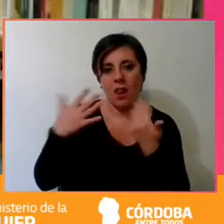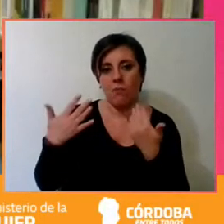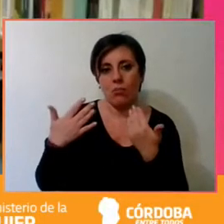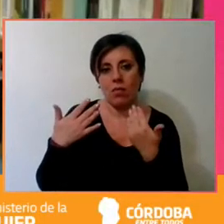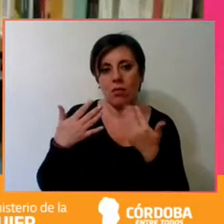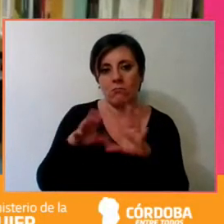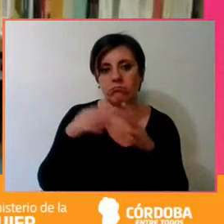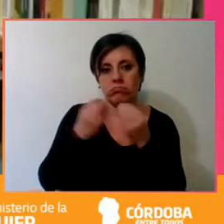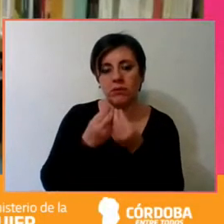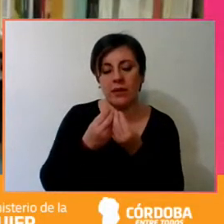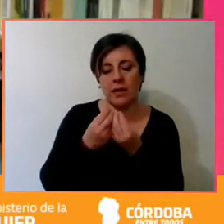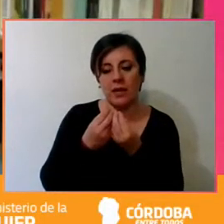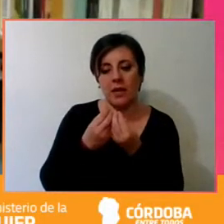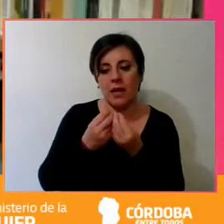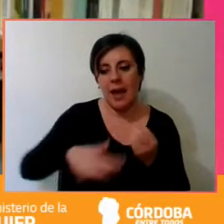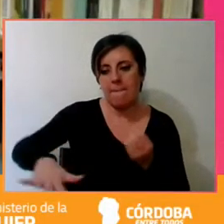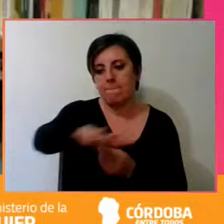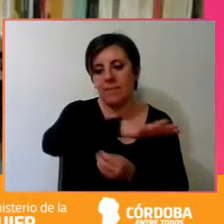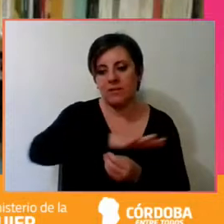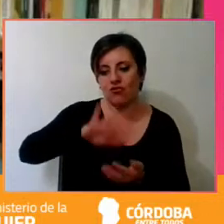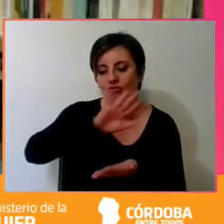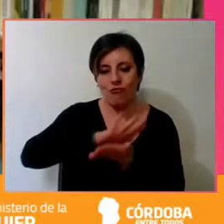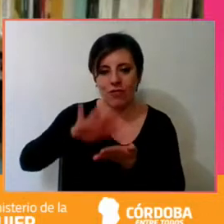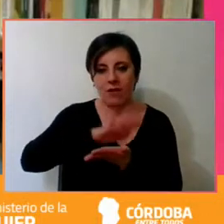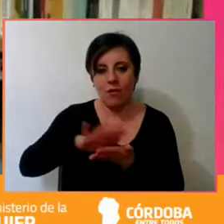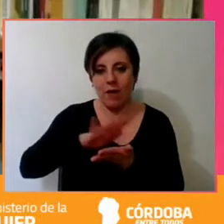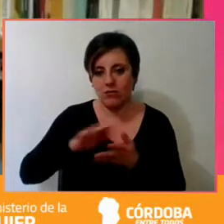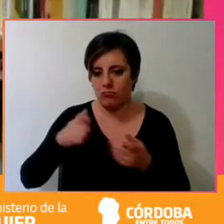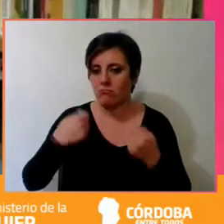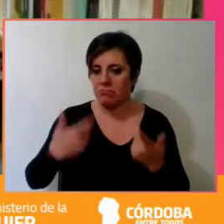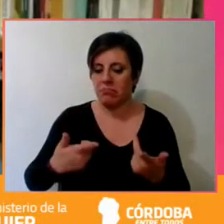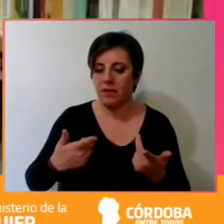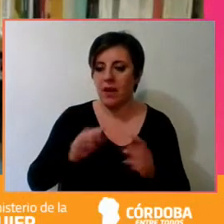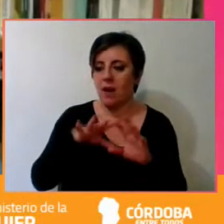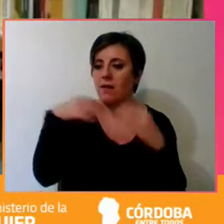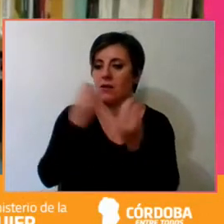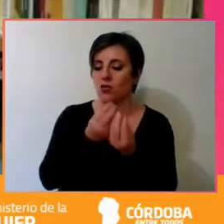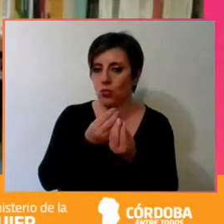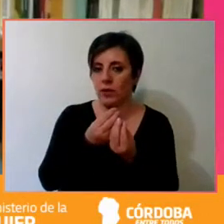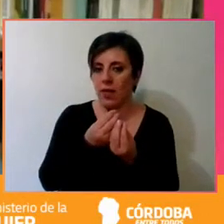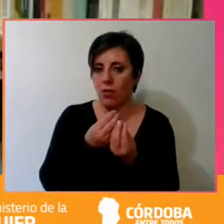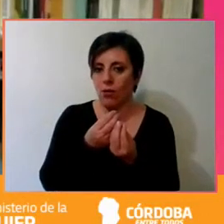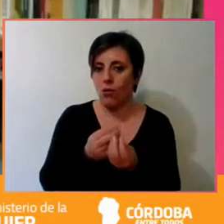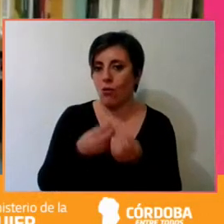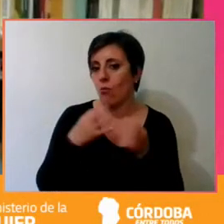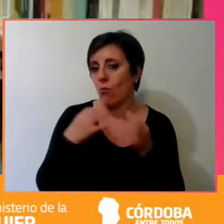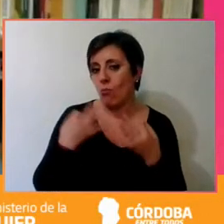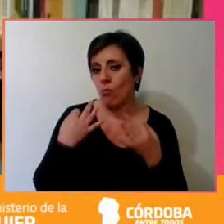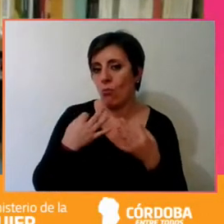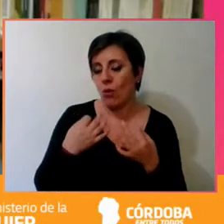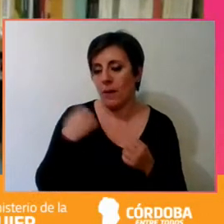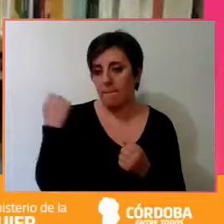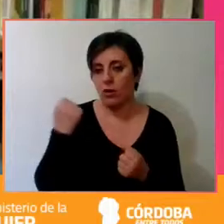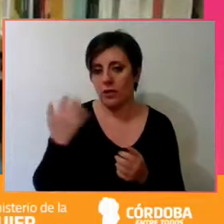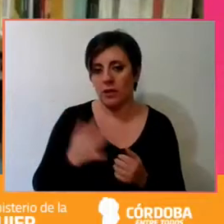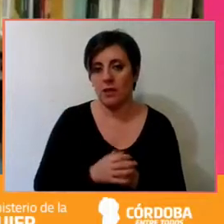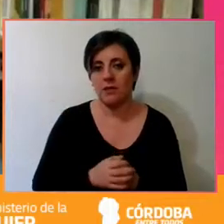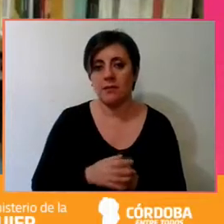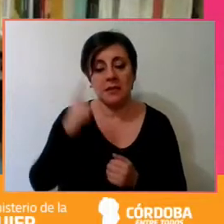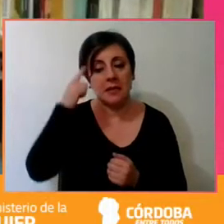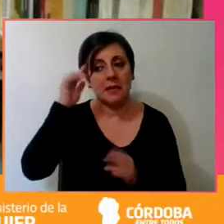un gran espacio de innovación y también con resultados muy, muy, muy importantes. Creo